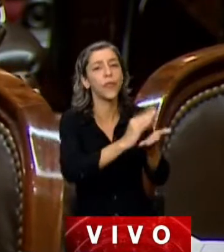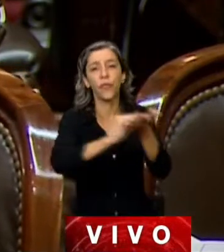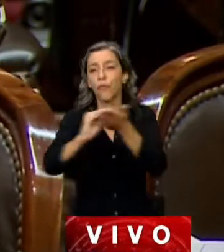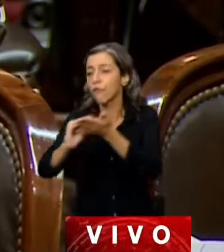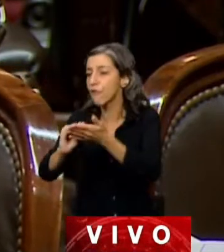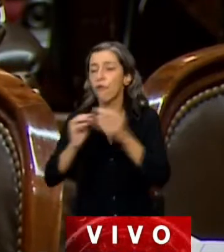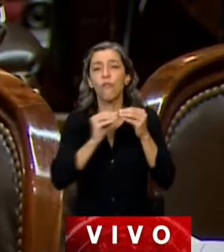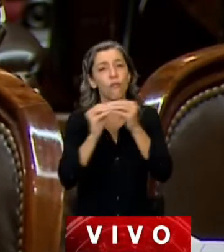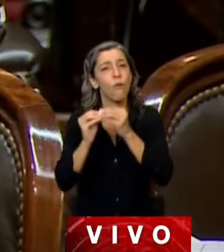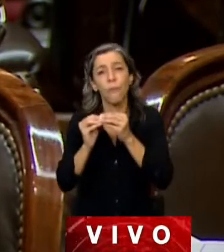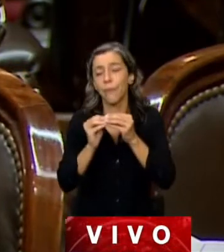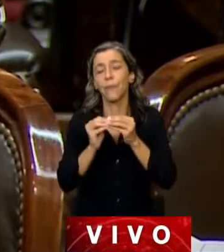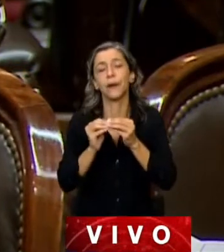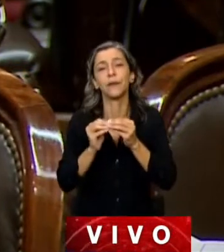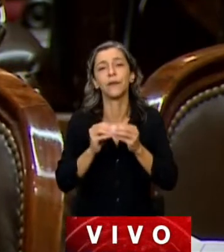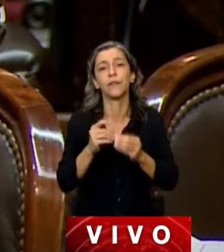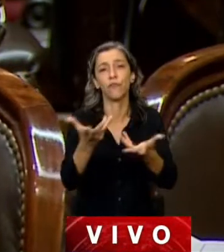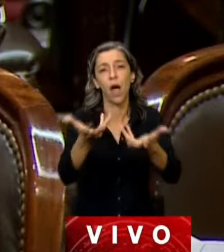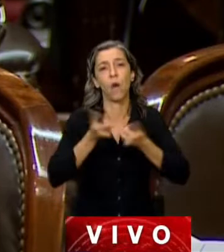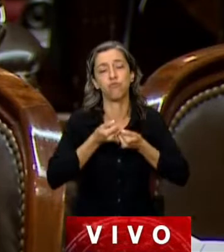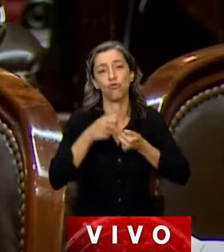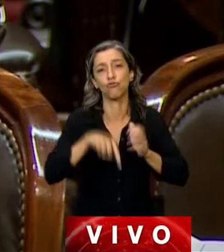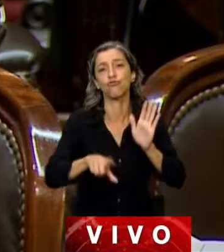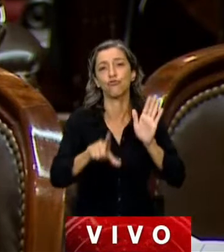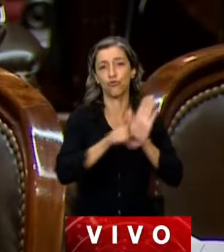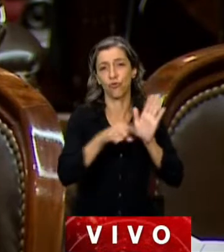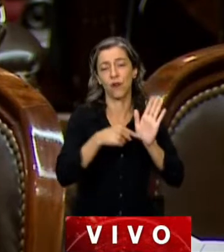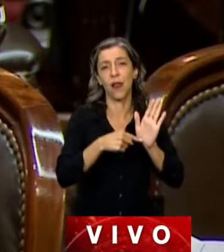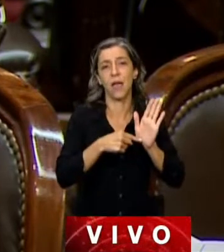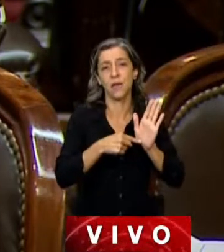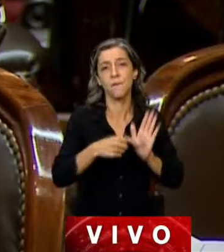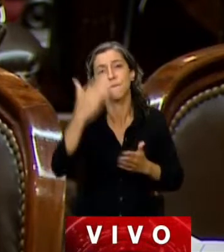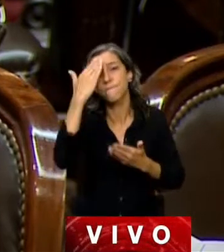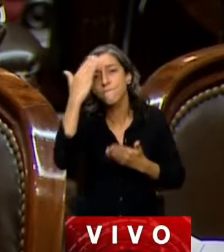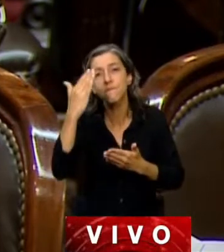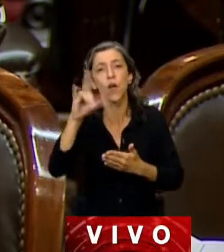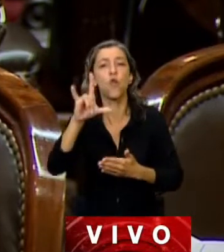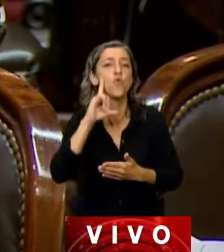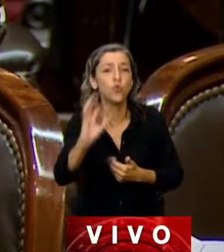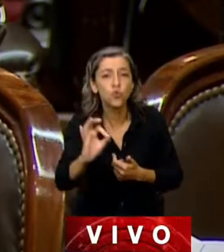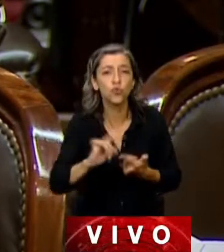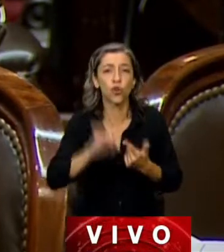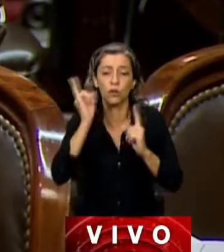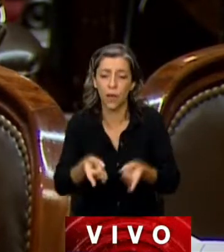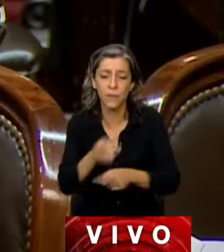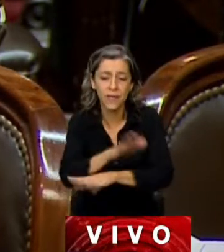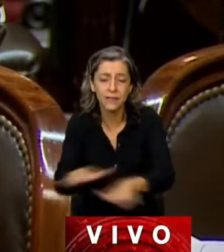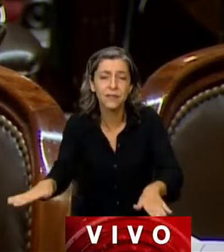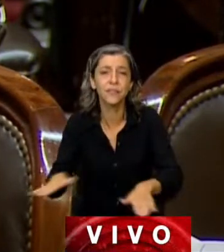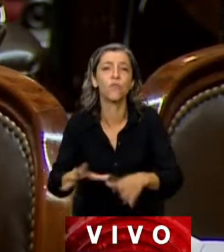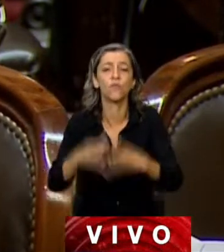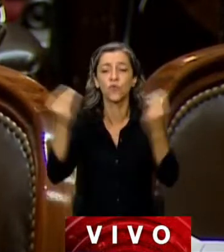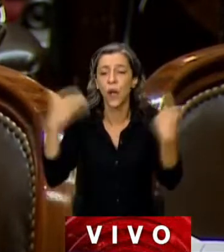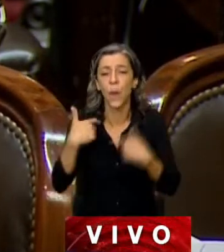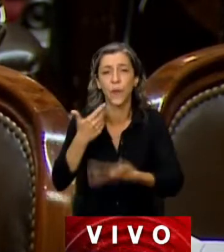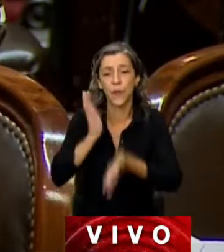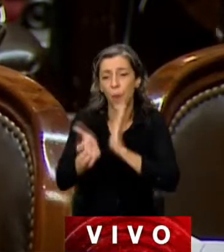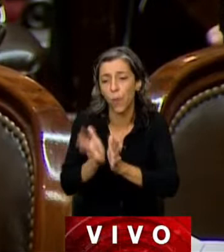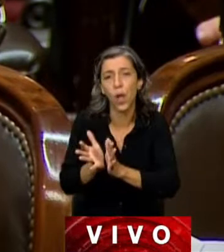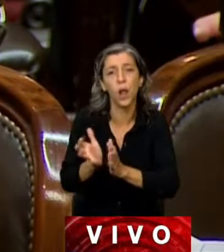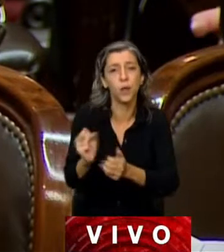ley en memoria de Lucio y de tantos chicos que sufren los abusos, los acosos, la